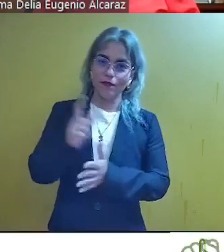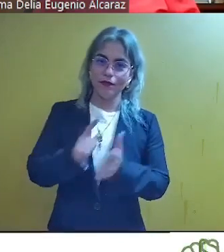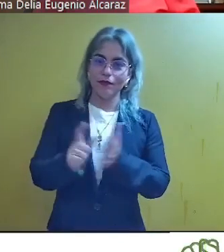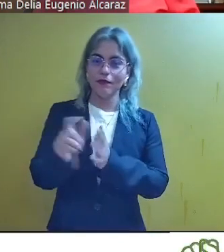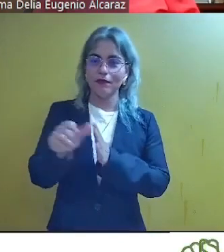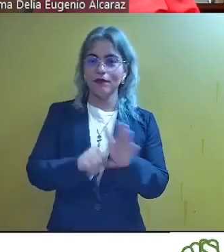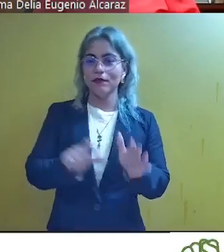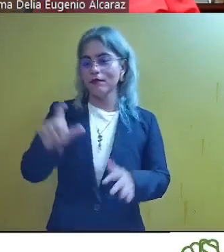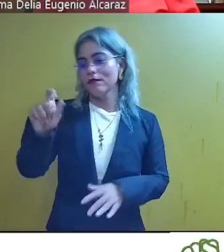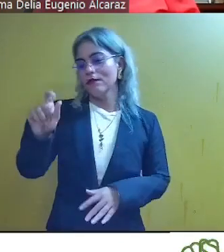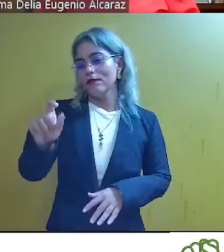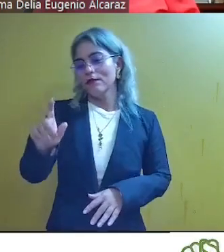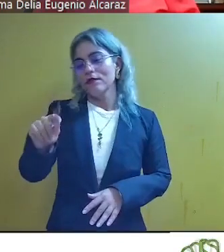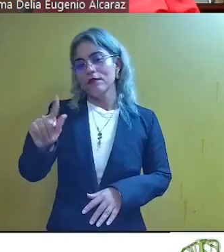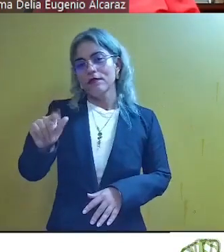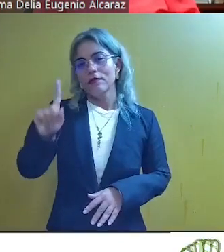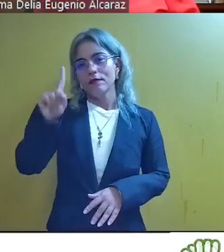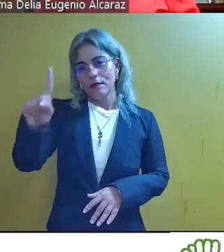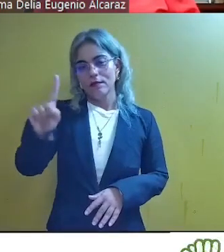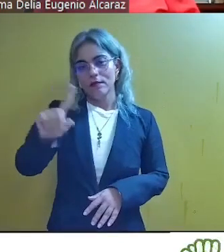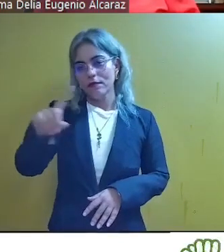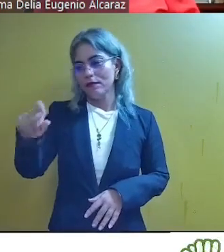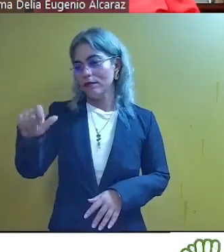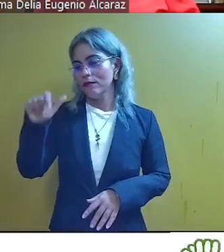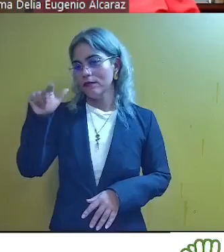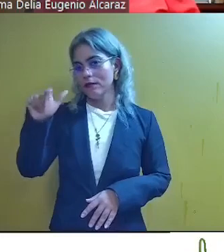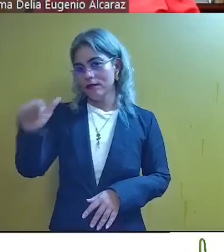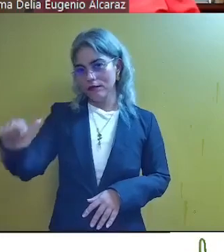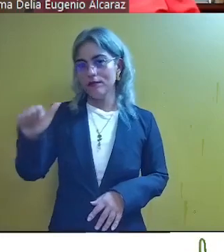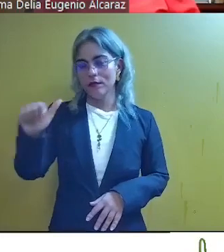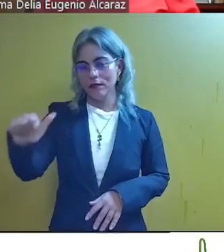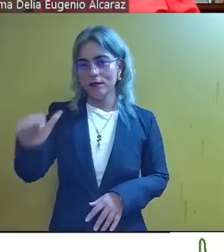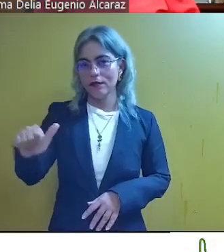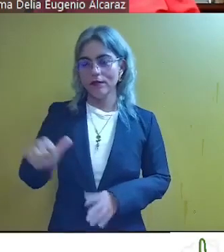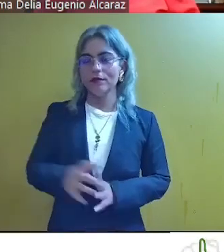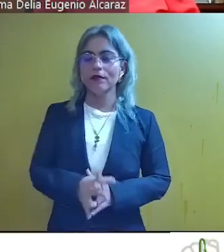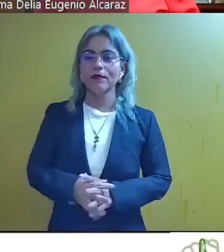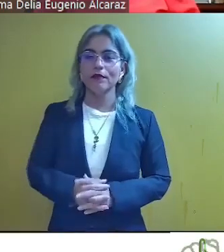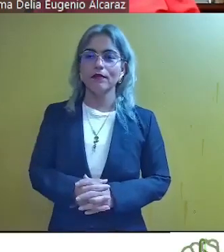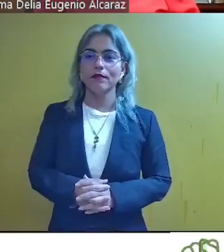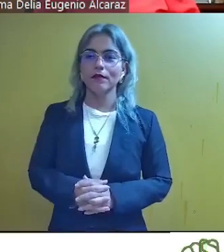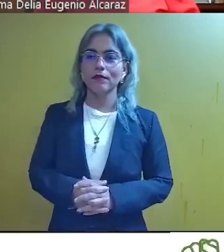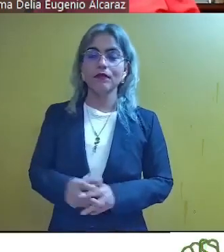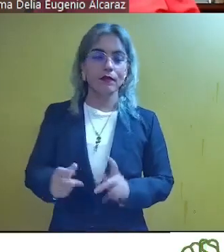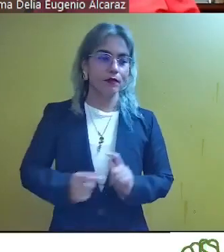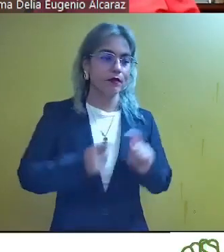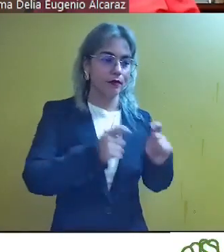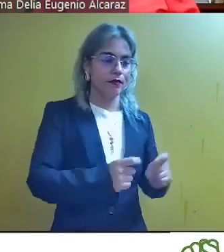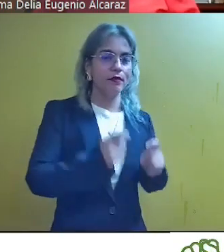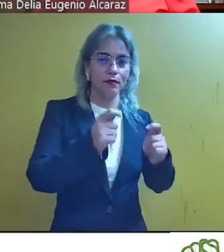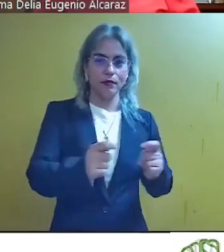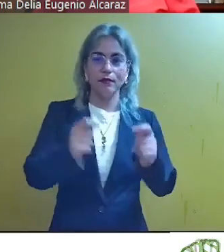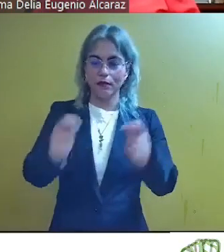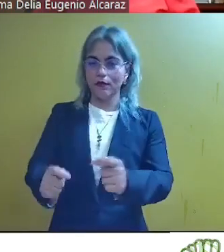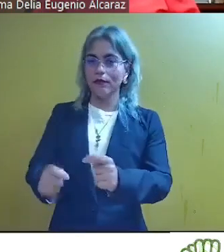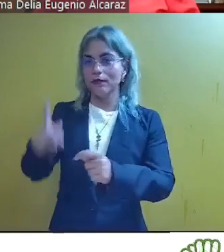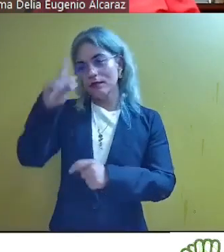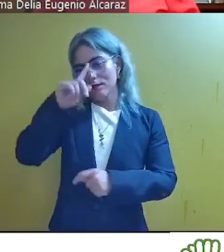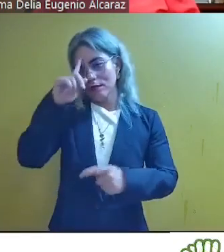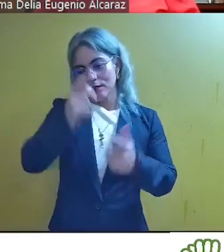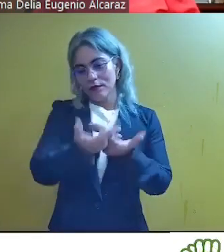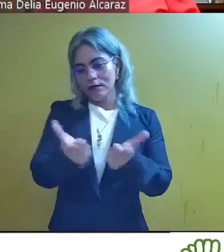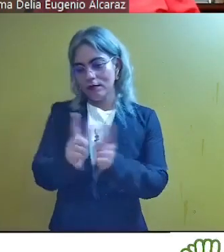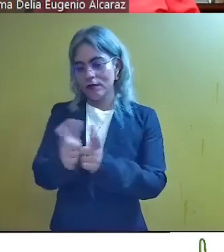y 116 de la Constitución General, a efecto de designar a las y los integrantes de los citados consejos desconcentrados, esta